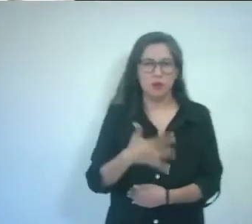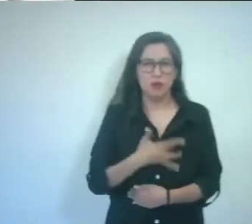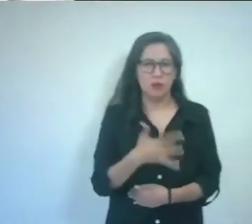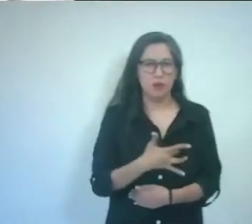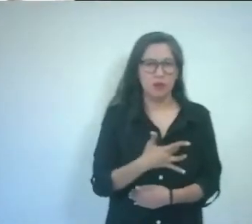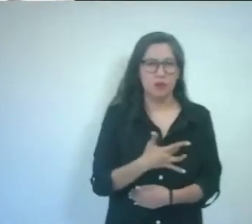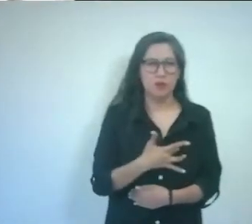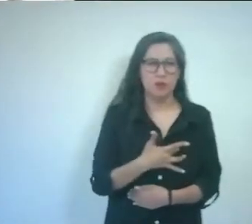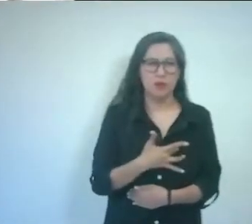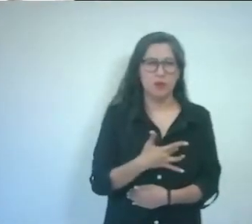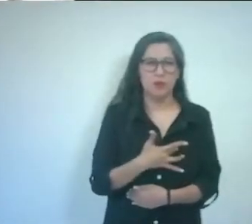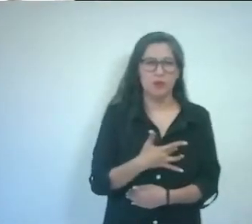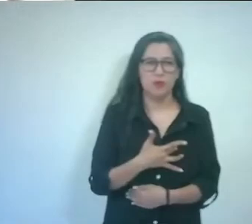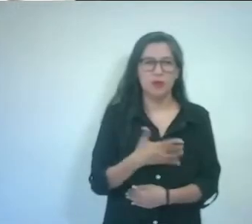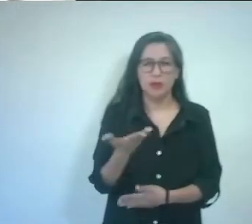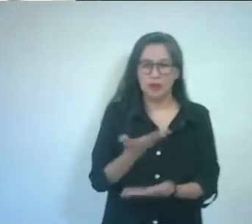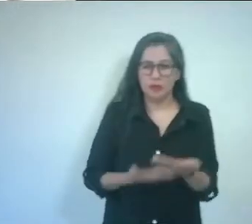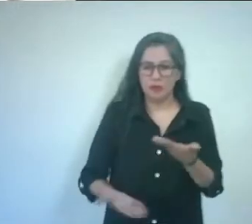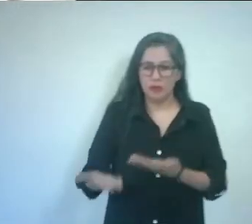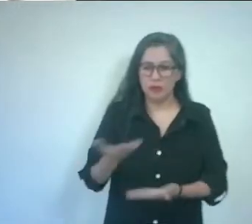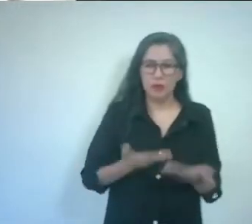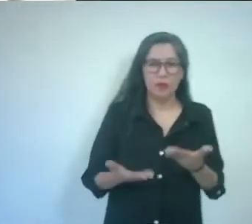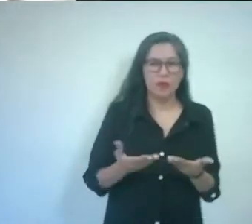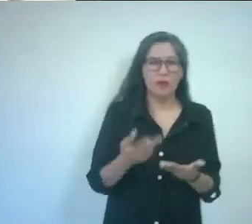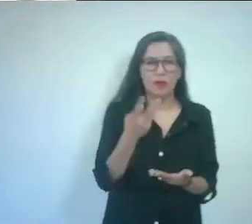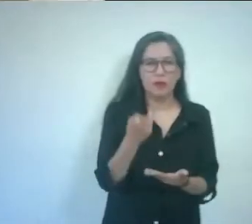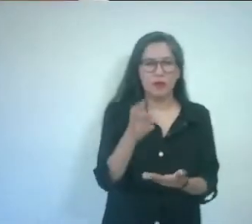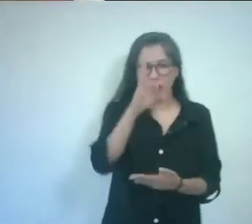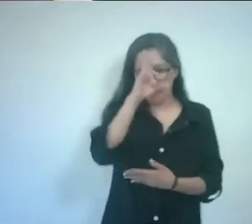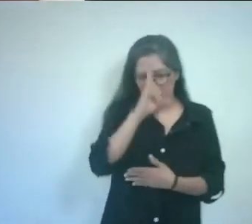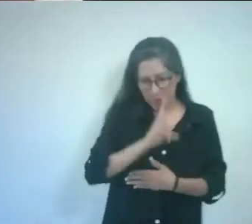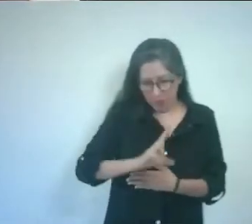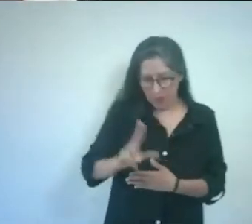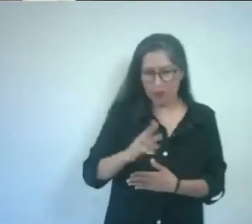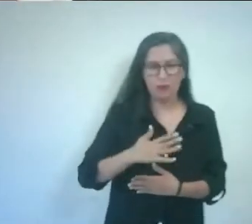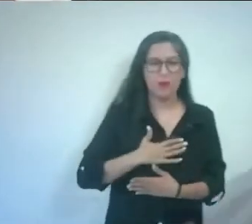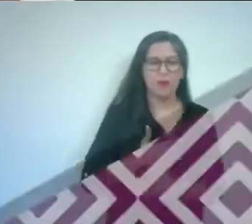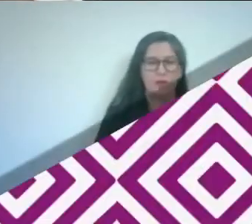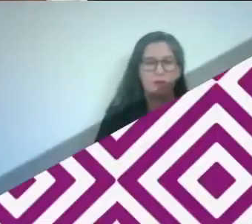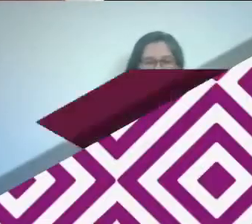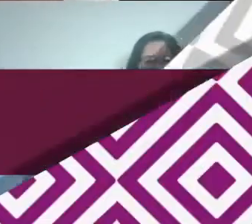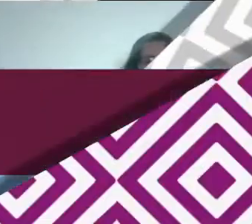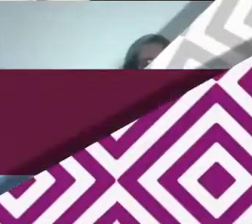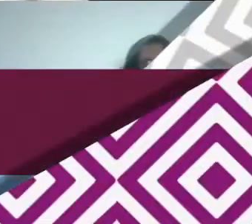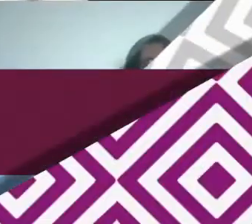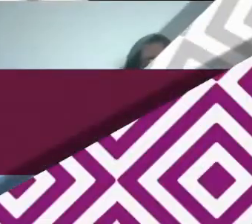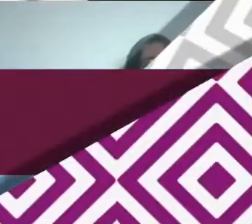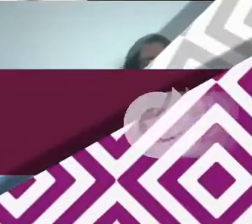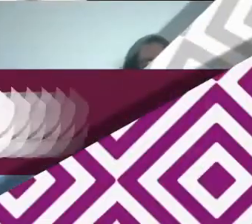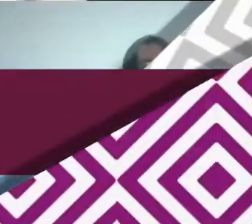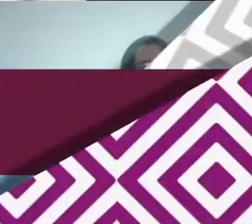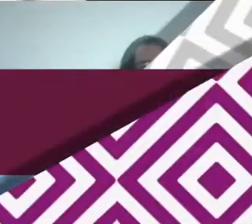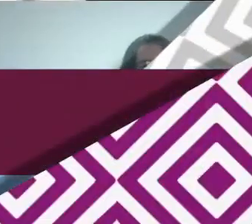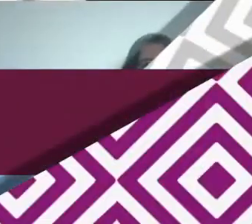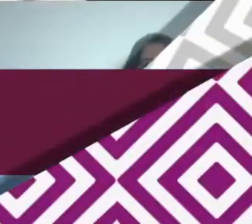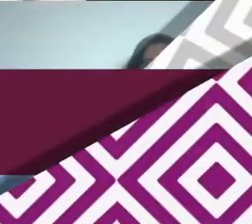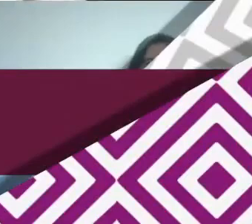de compartir este alto honor y esta enorme responsabilidad